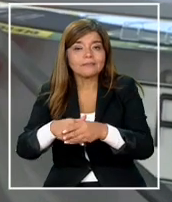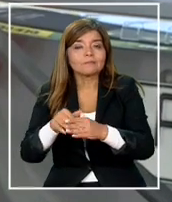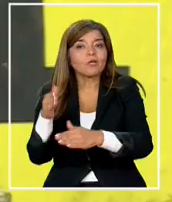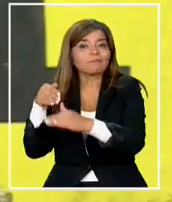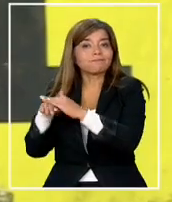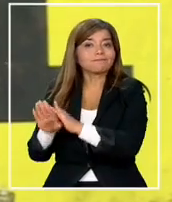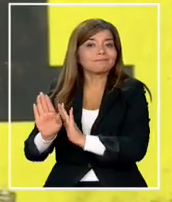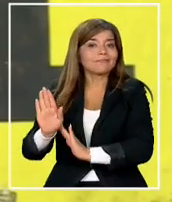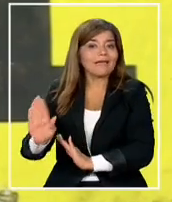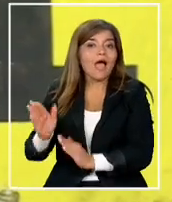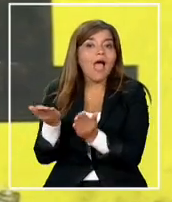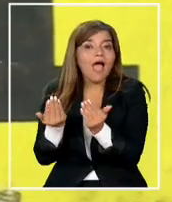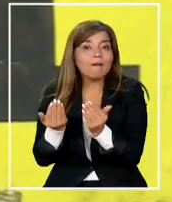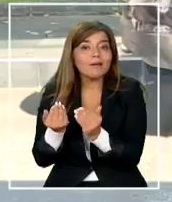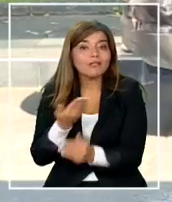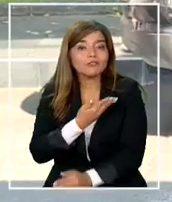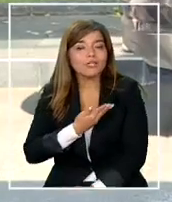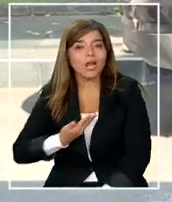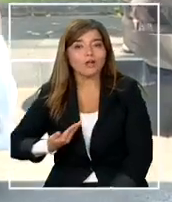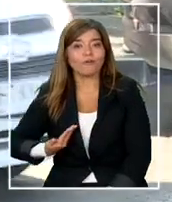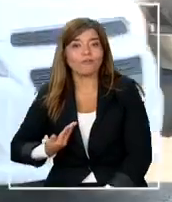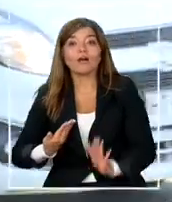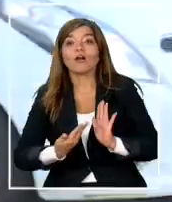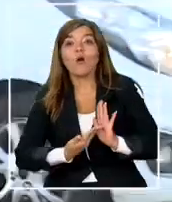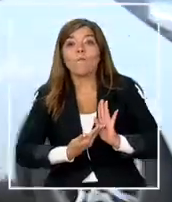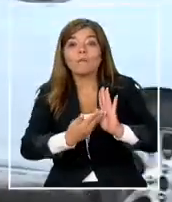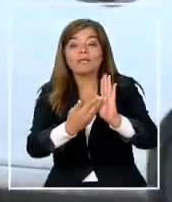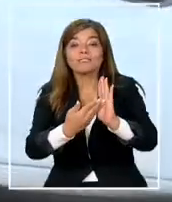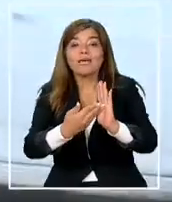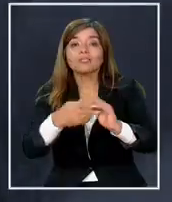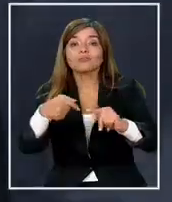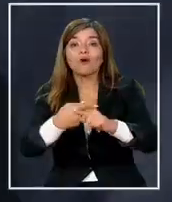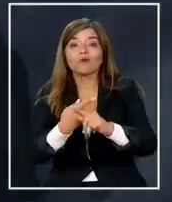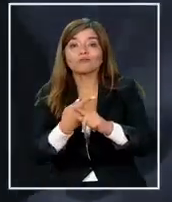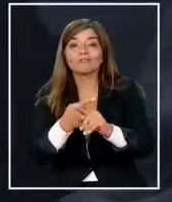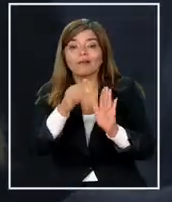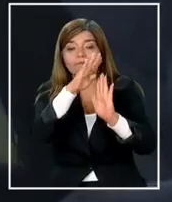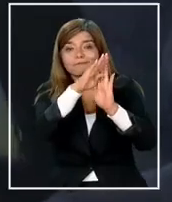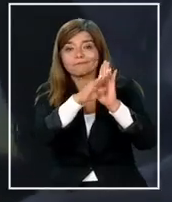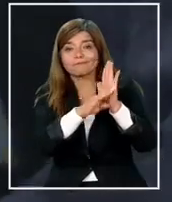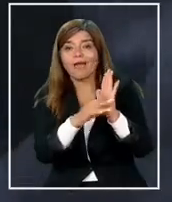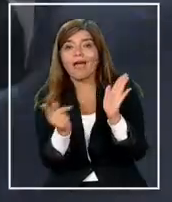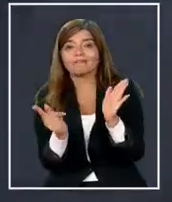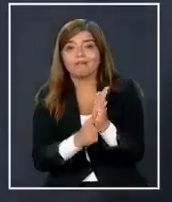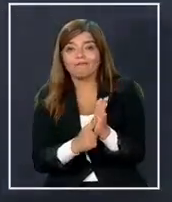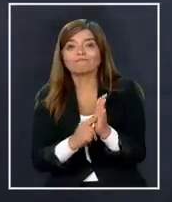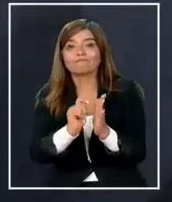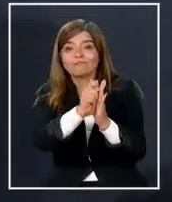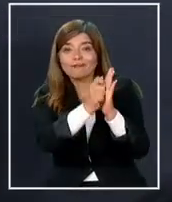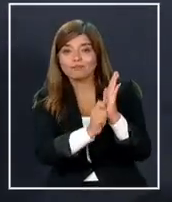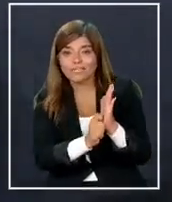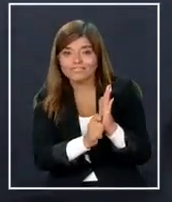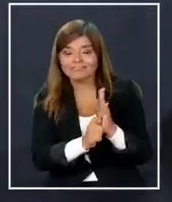en el cajón, a la espera que el gobierno presente un nuevo paquete de medidas tributarias.